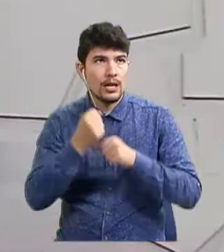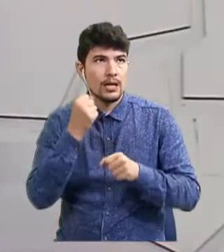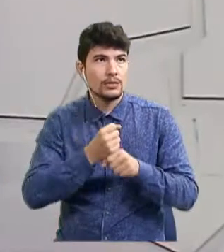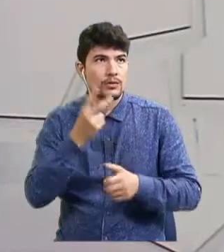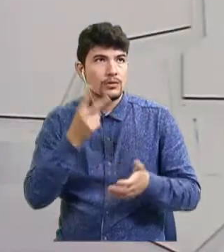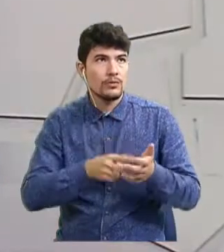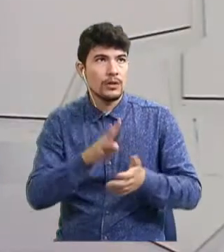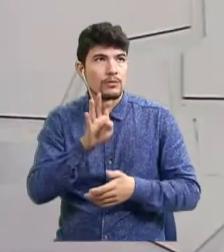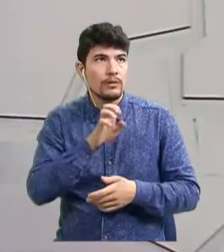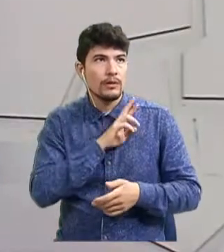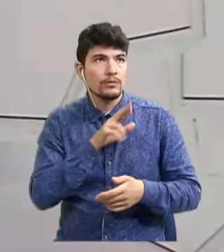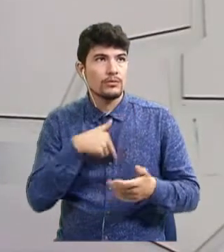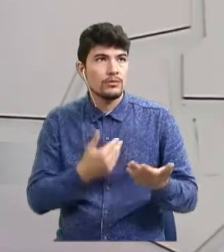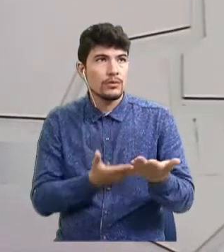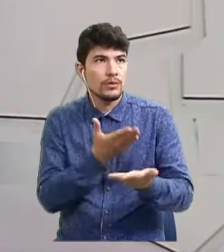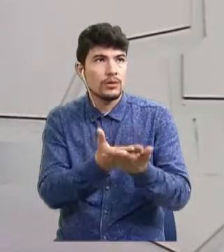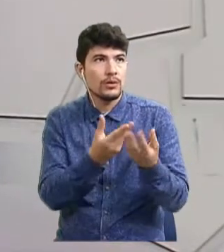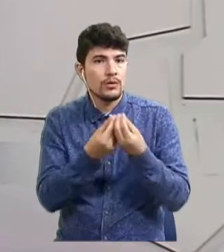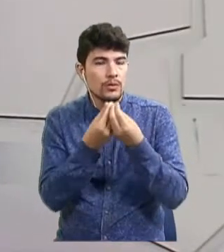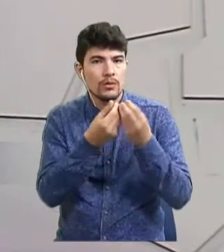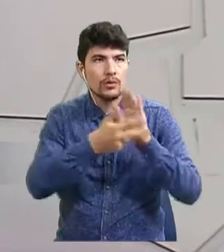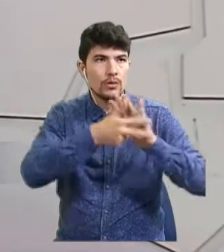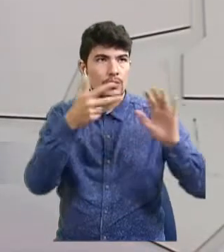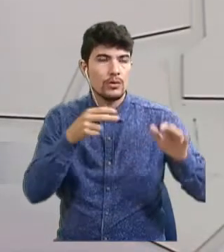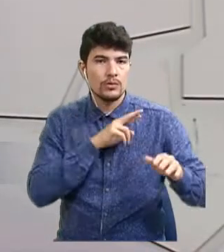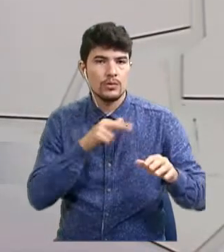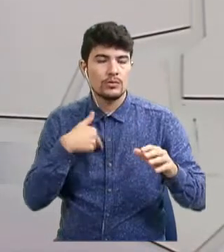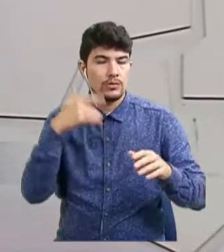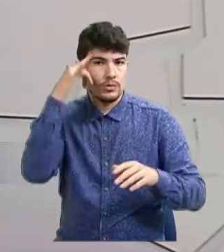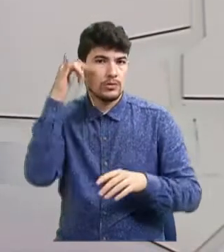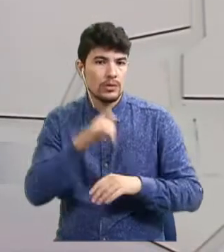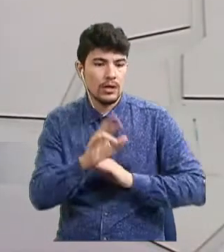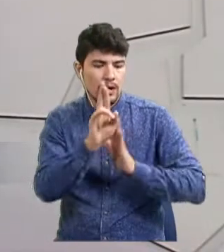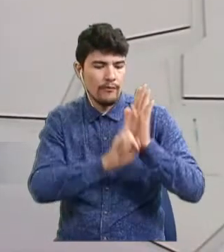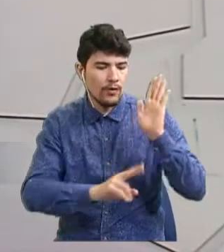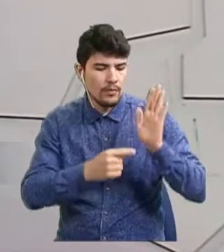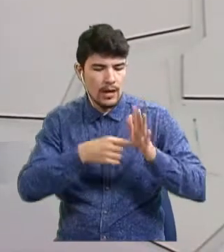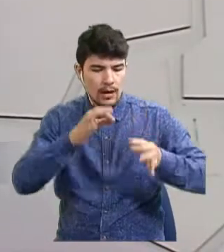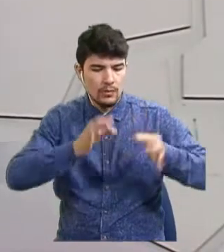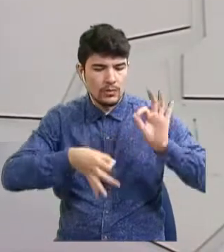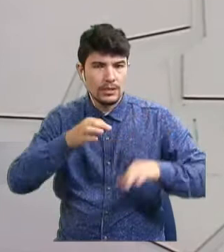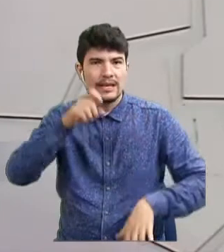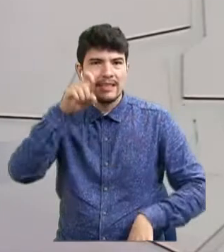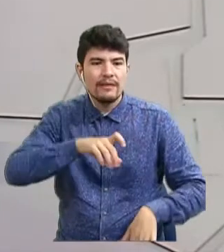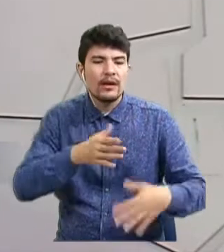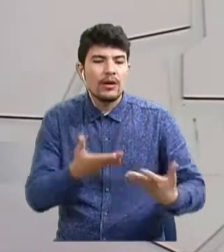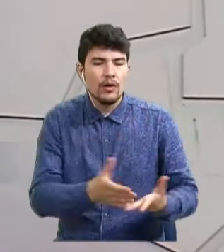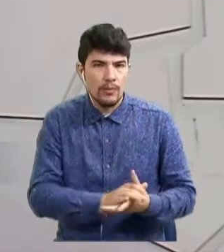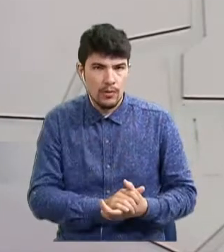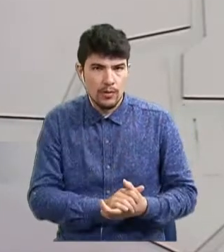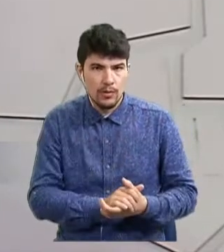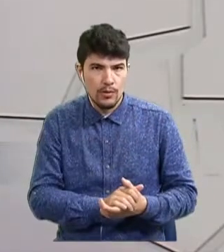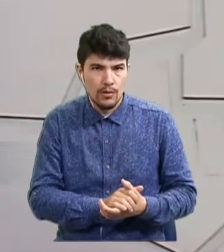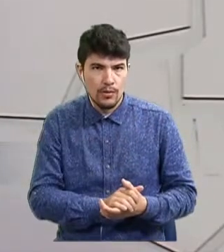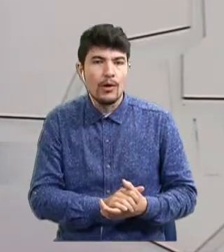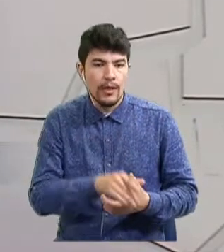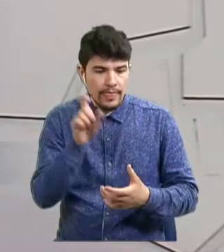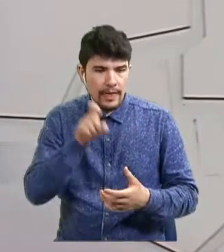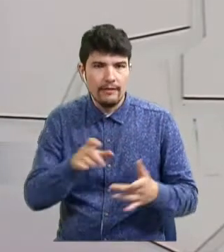propusimos una constituyente limitada. Creemos que la reforma a la justicia debe ser vía